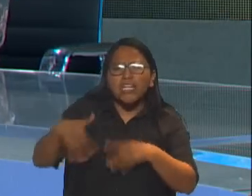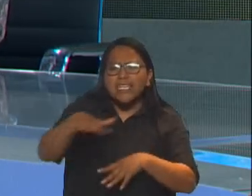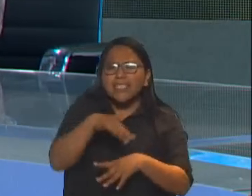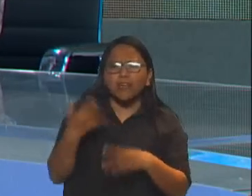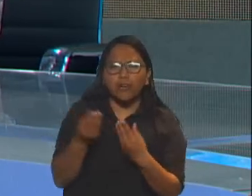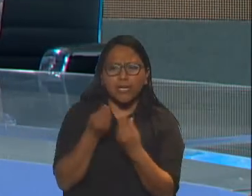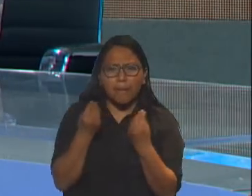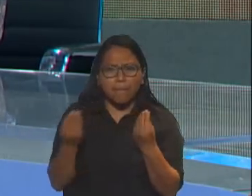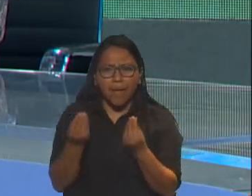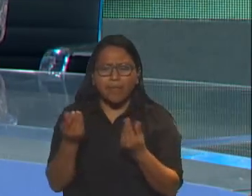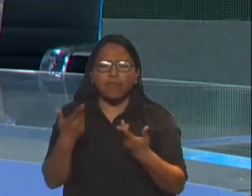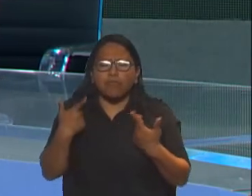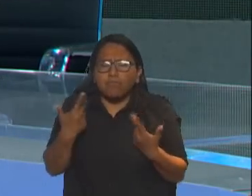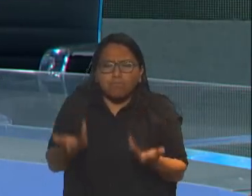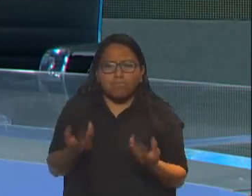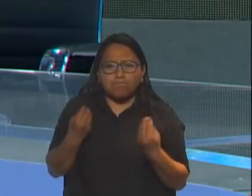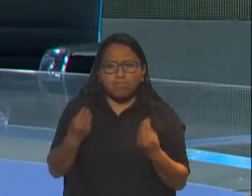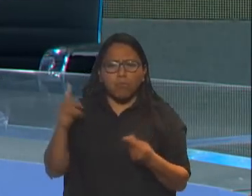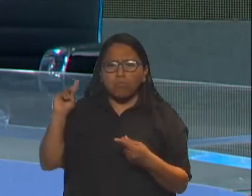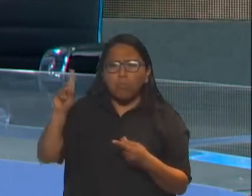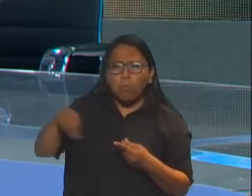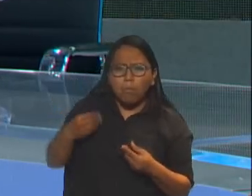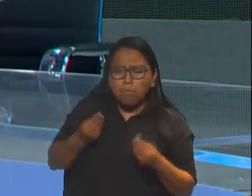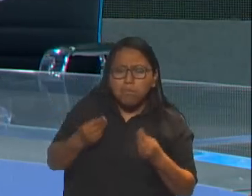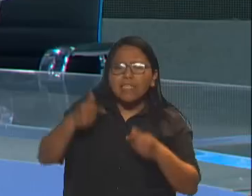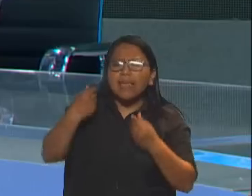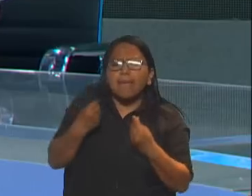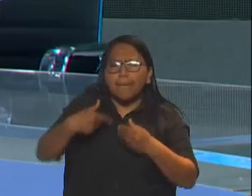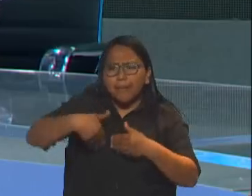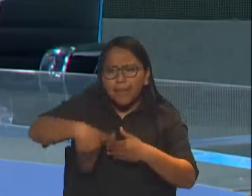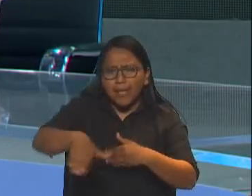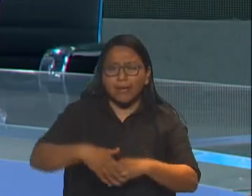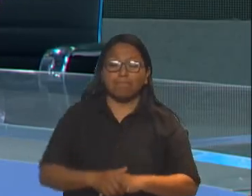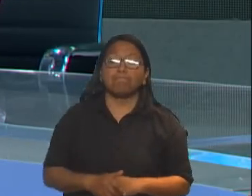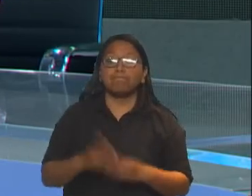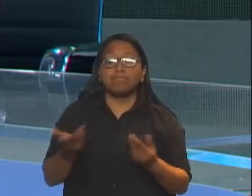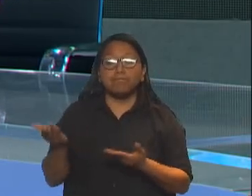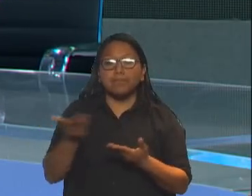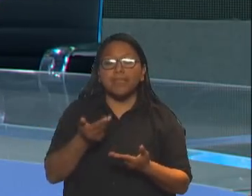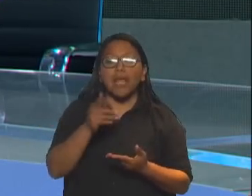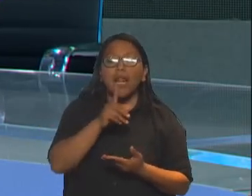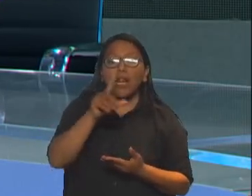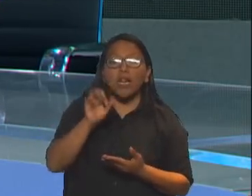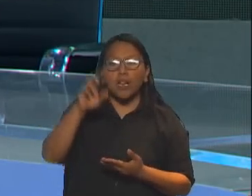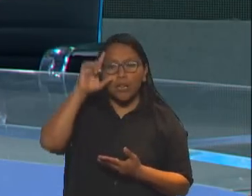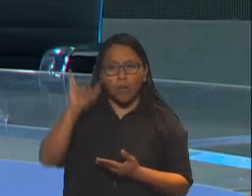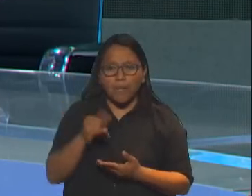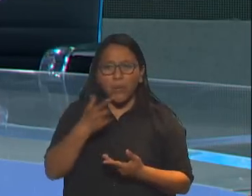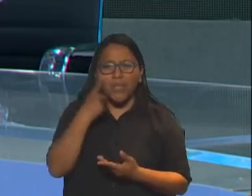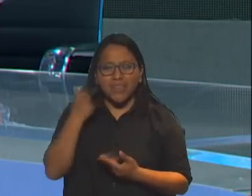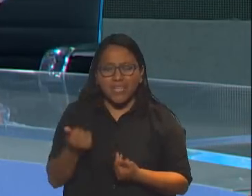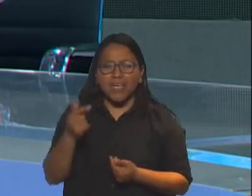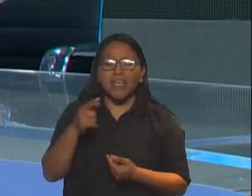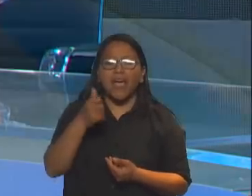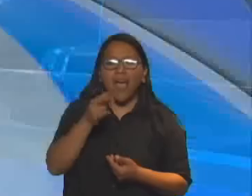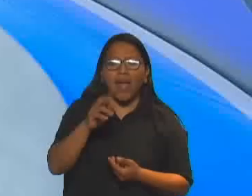hasta ahora porque llegamos a este punto y qué es lo que puede pasar de aquí en adelante y ya recibimos artemio lópez y a raúl